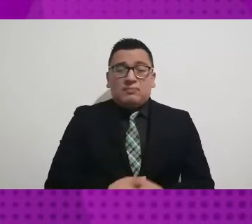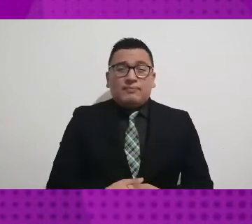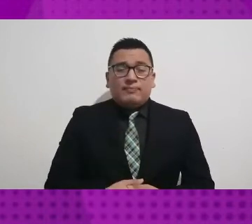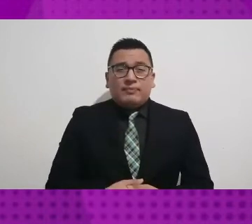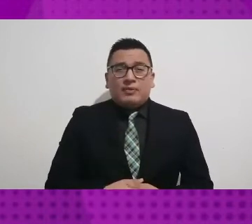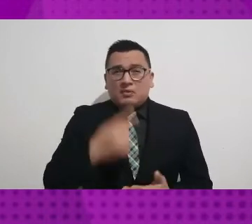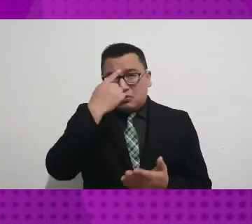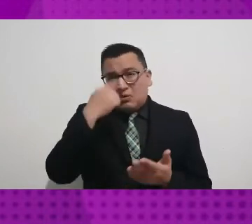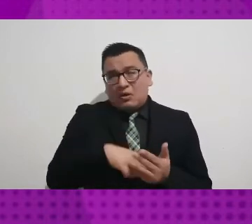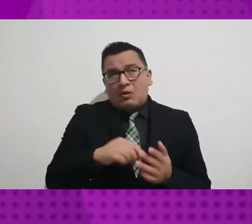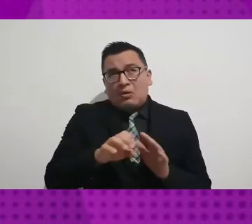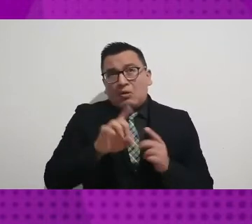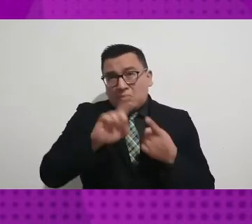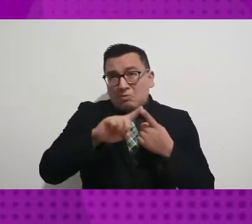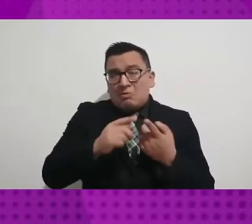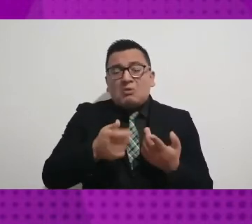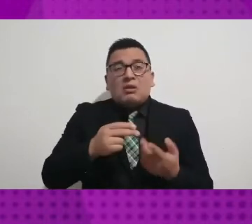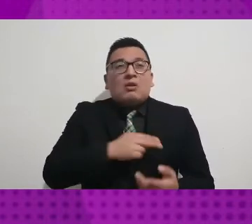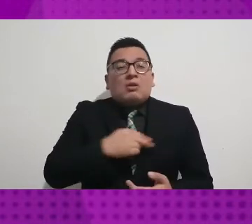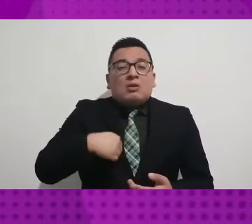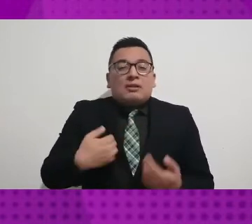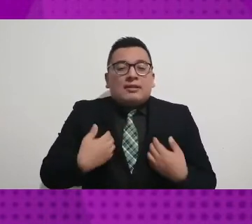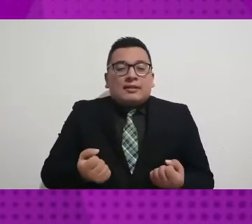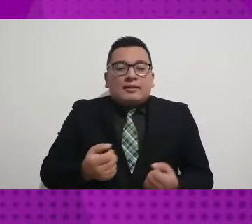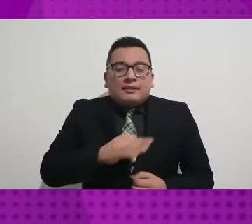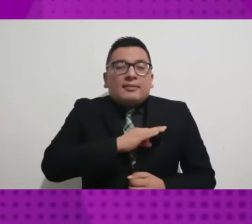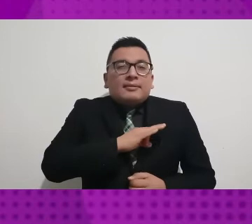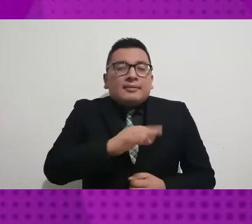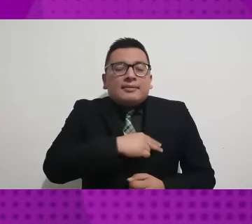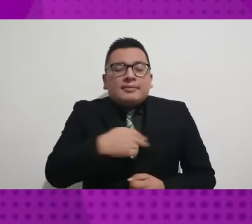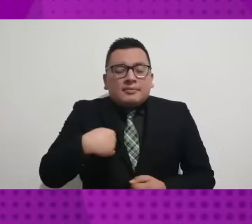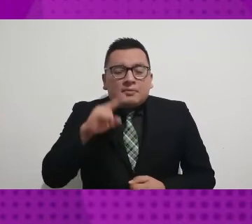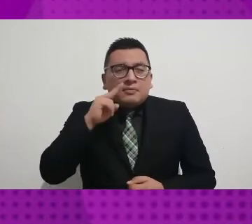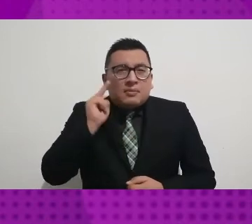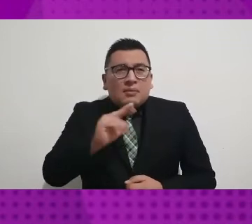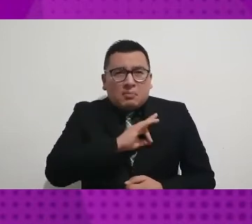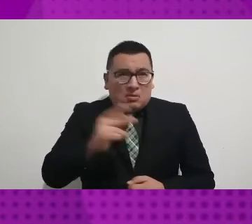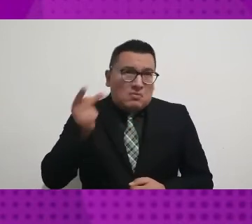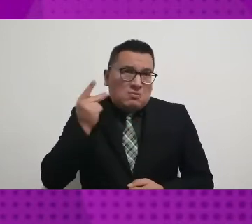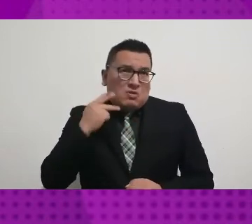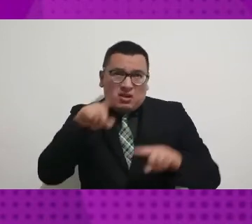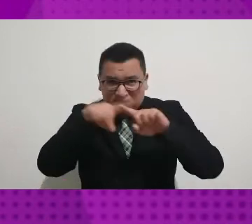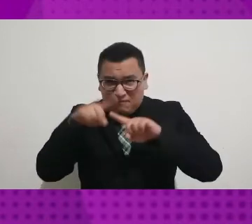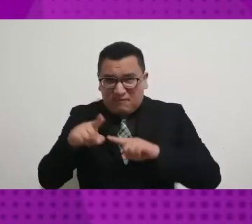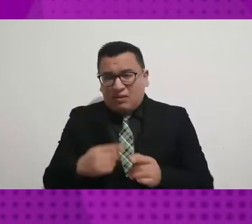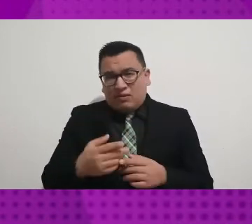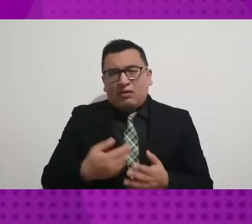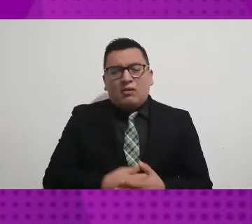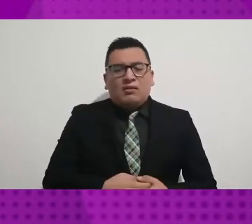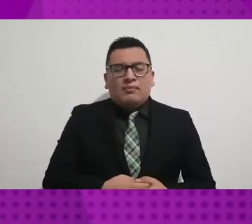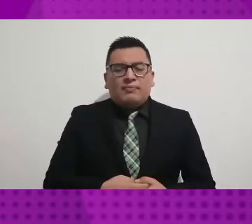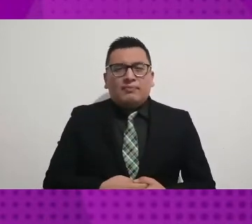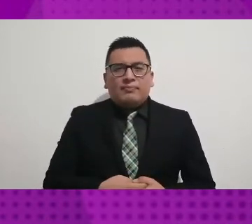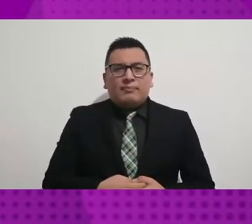sido muchos. Creo el primero de ellos es la posibilidad de darnos cuenta de que se puede hacer política de